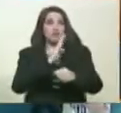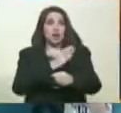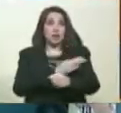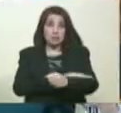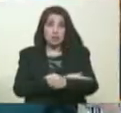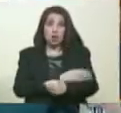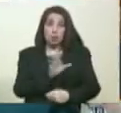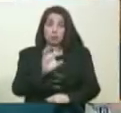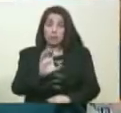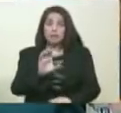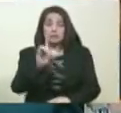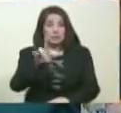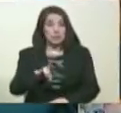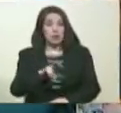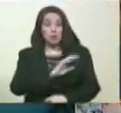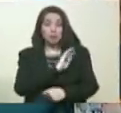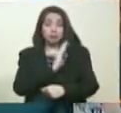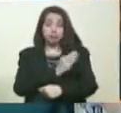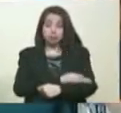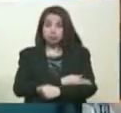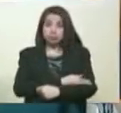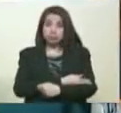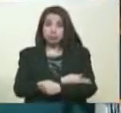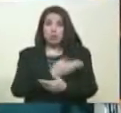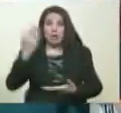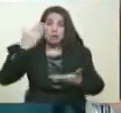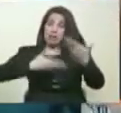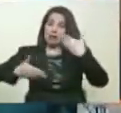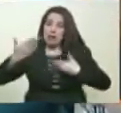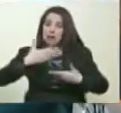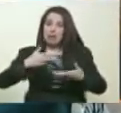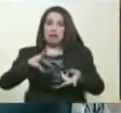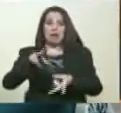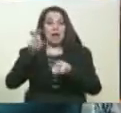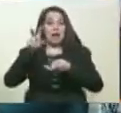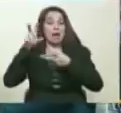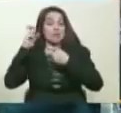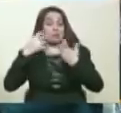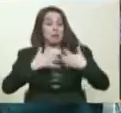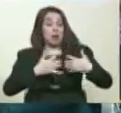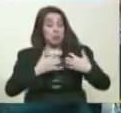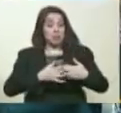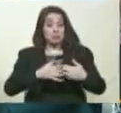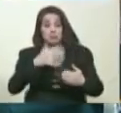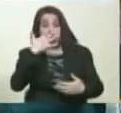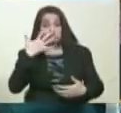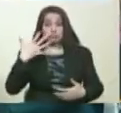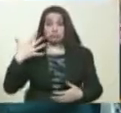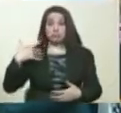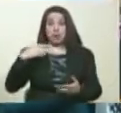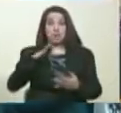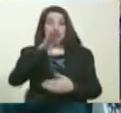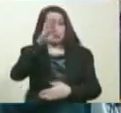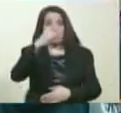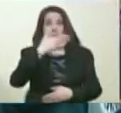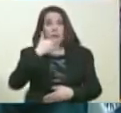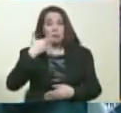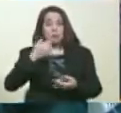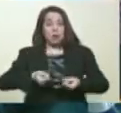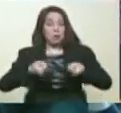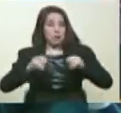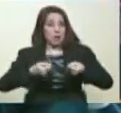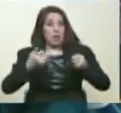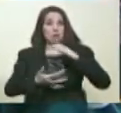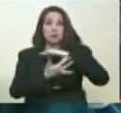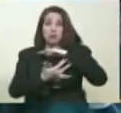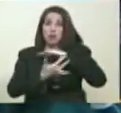como país, porque las exportaciones derivan en ganancias para la empresa, prestigio, proyección, mercado,